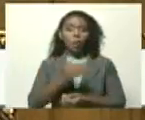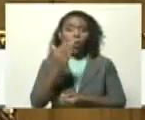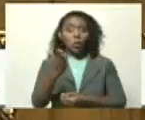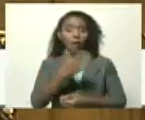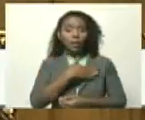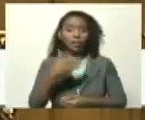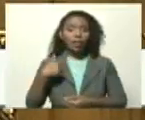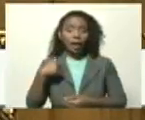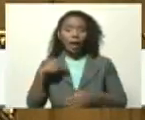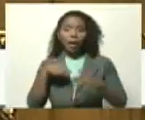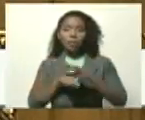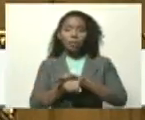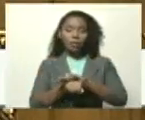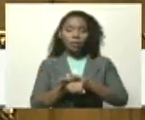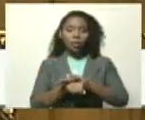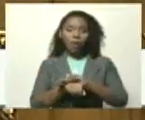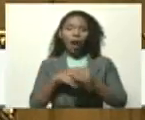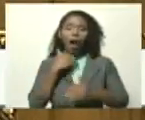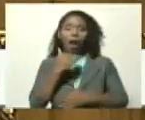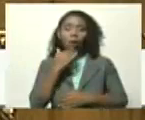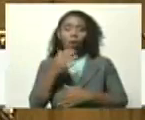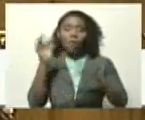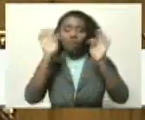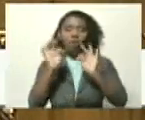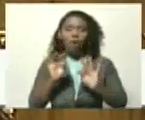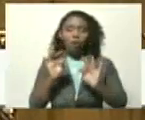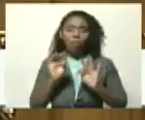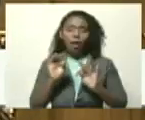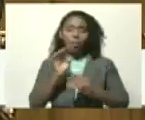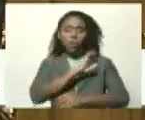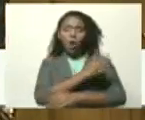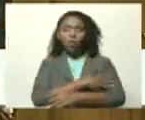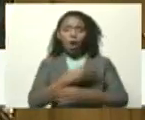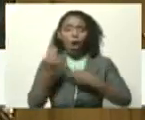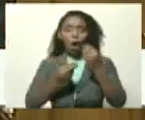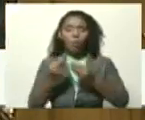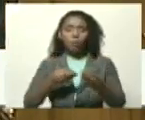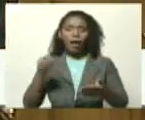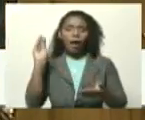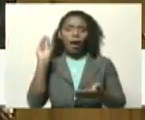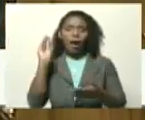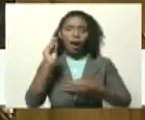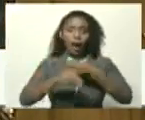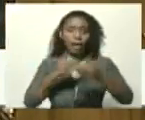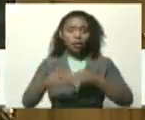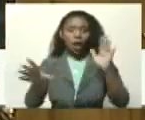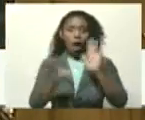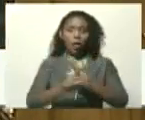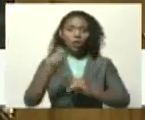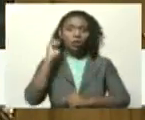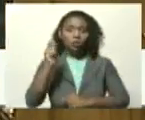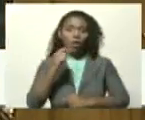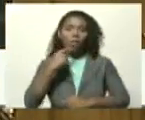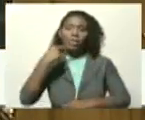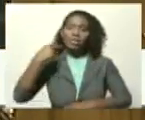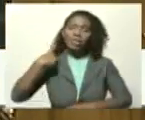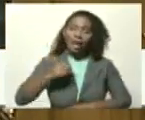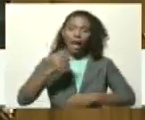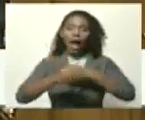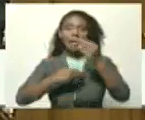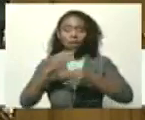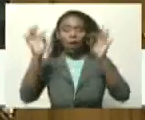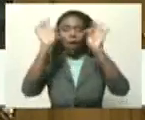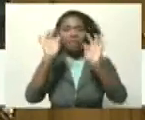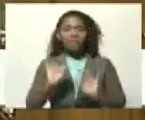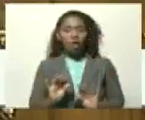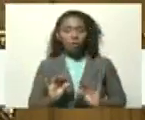quieren acceder a algún tipo de instancia de poder como está consagrado en la Constitución, tienen que hacerlo por los